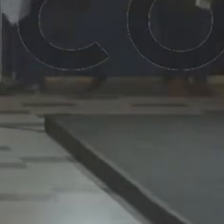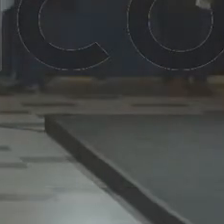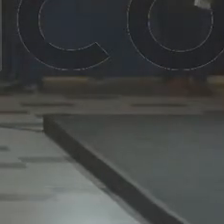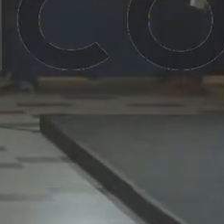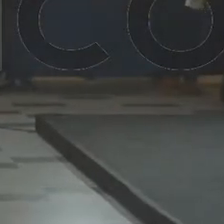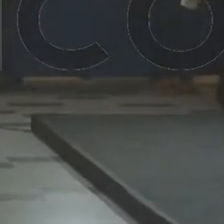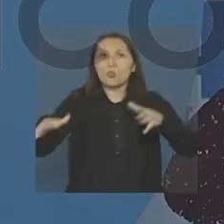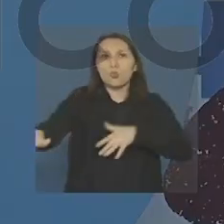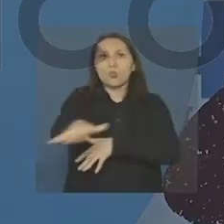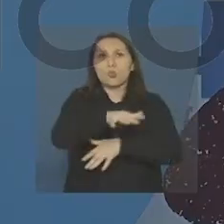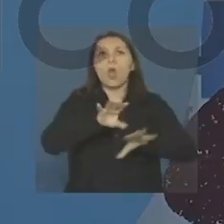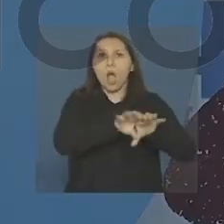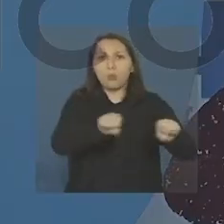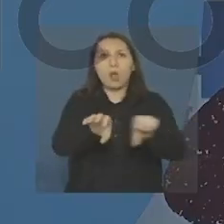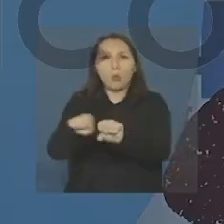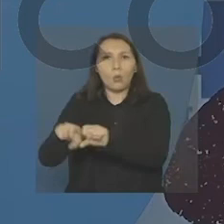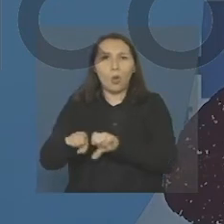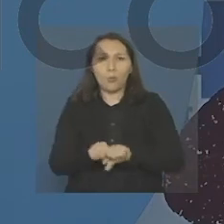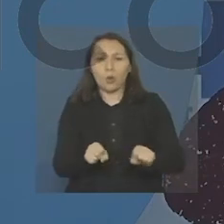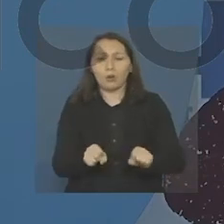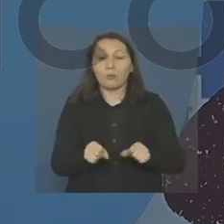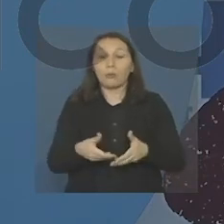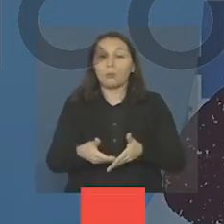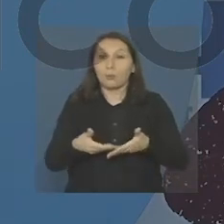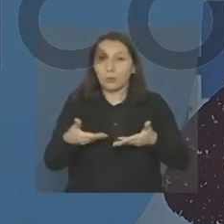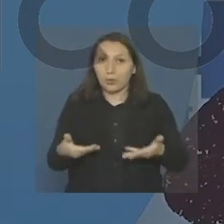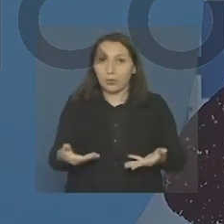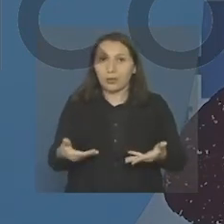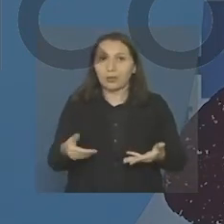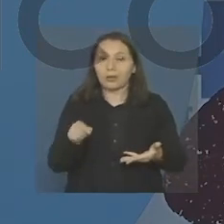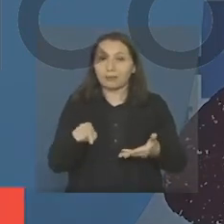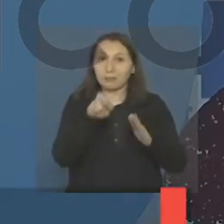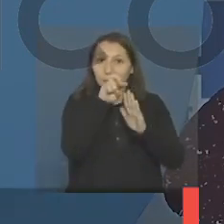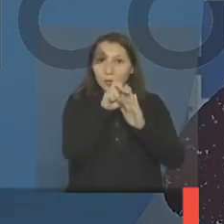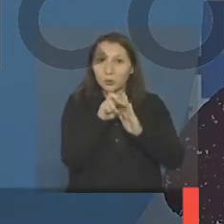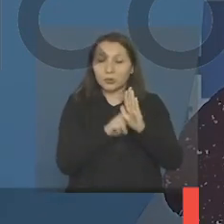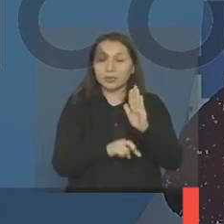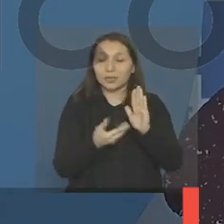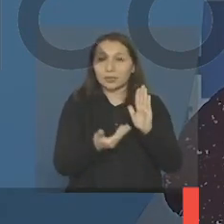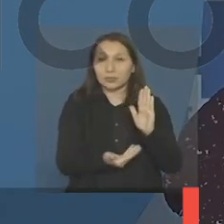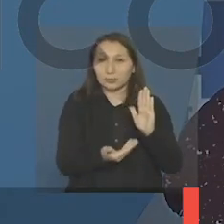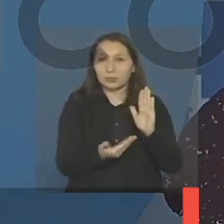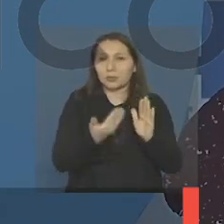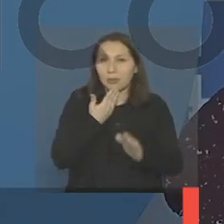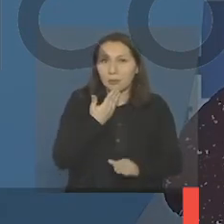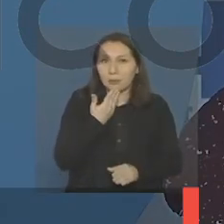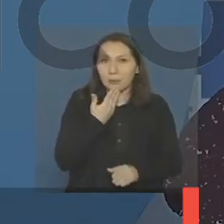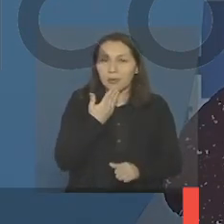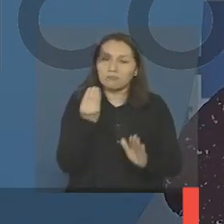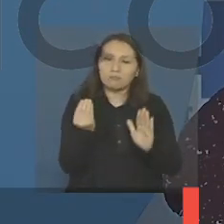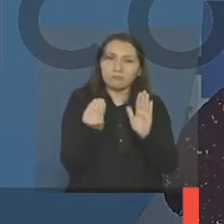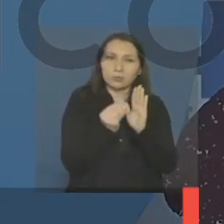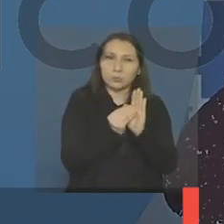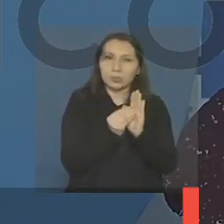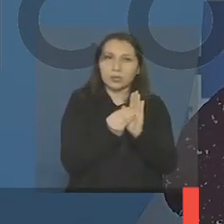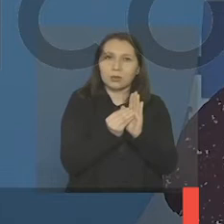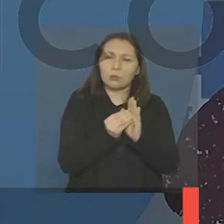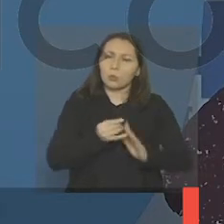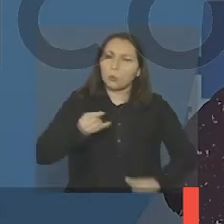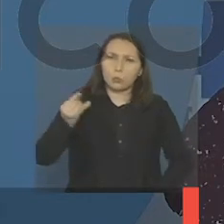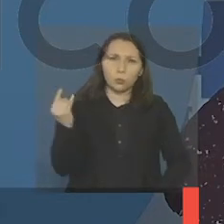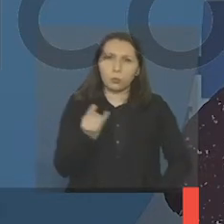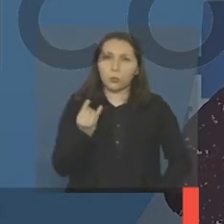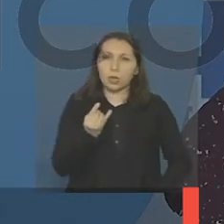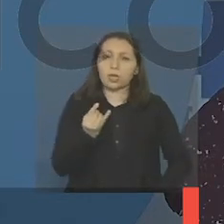40 horas semanales. Y por eso a este proyecto también le hemos puesto una